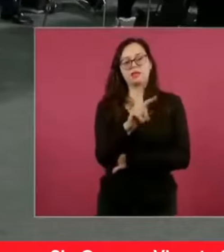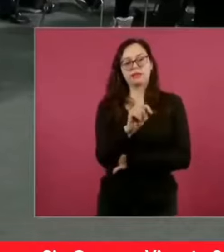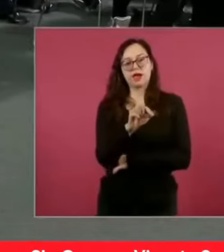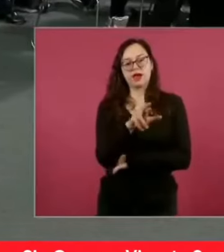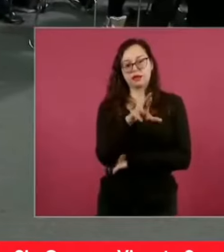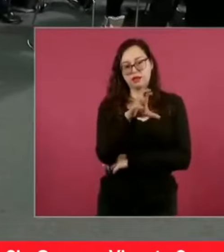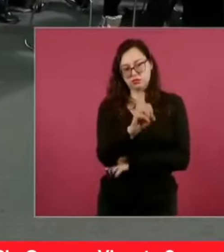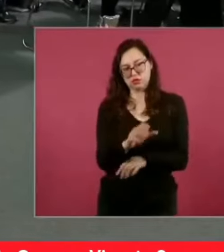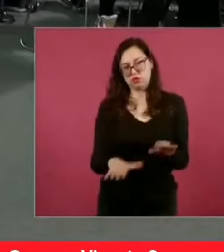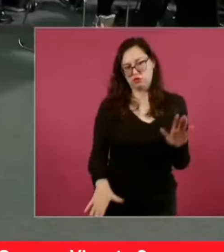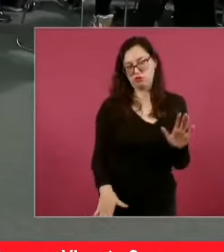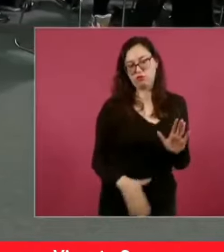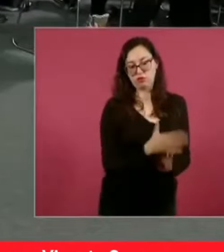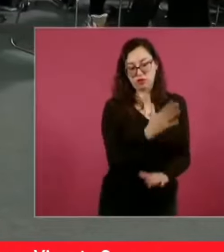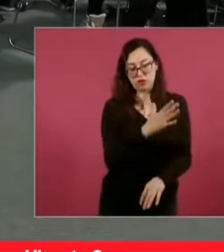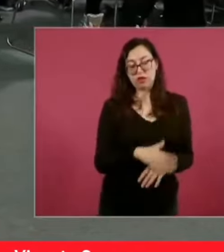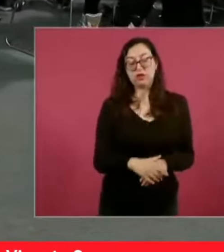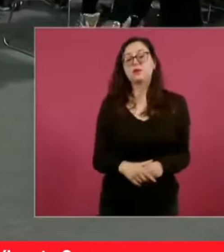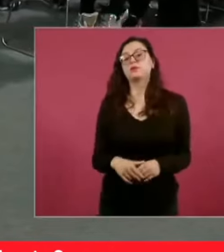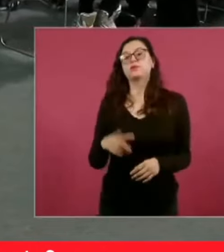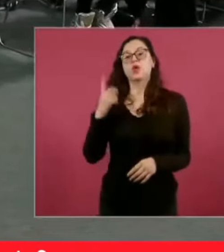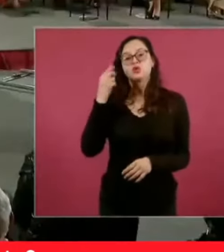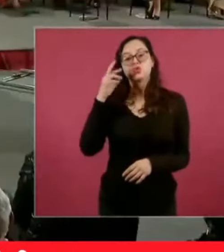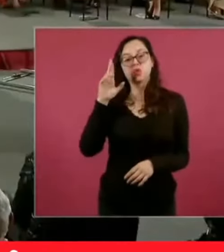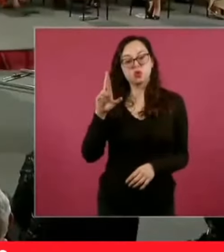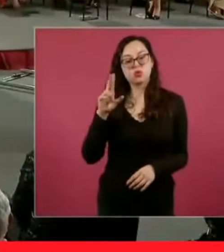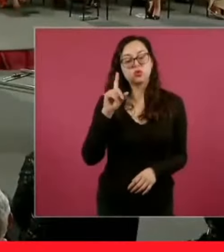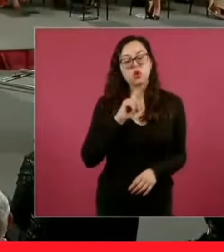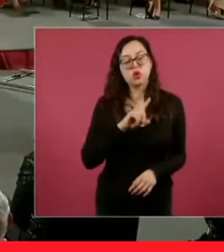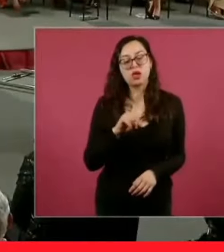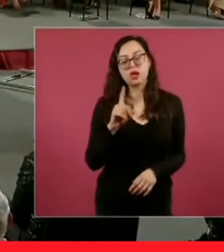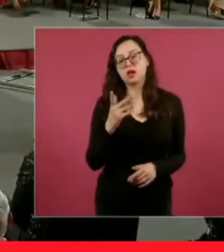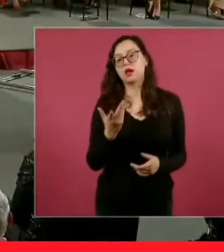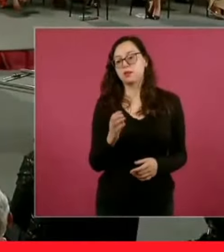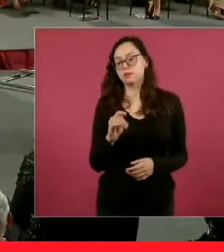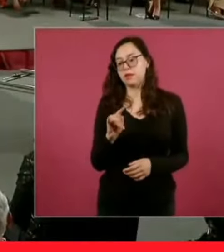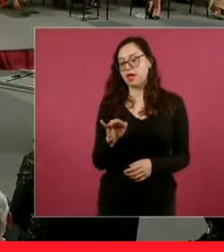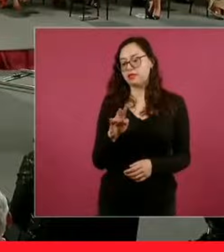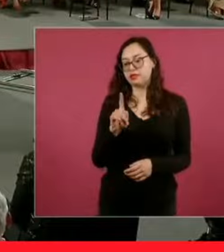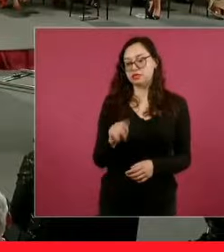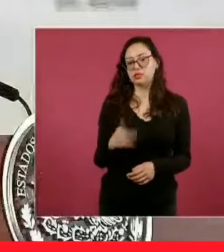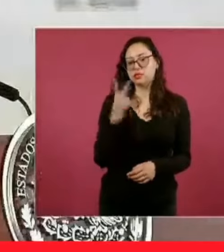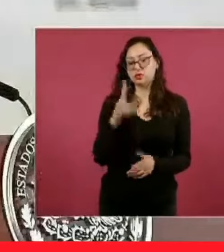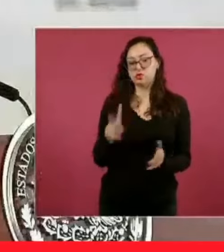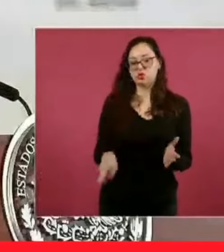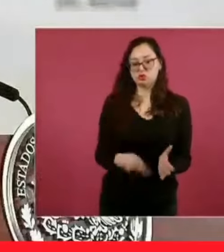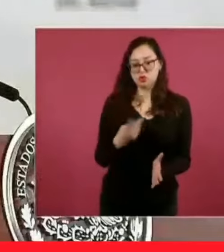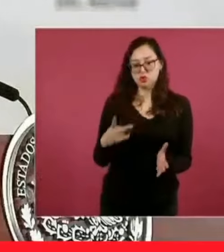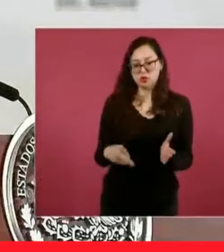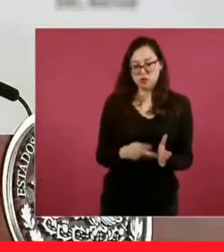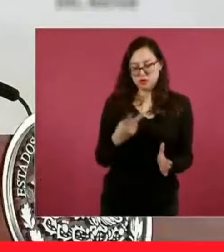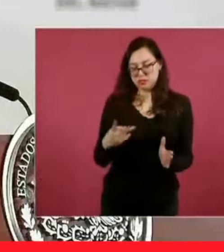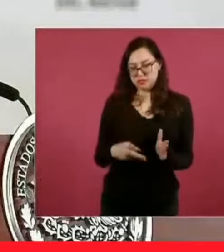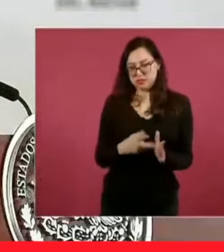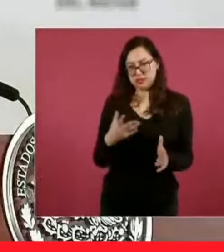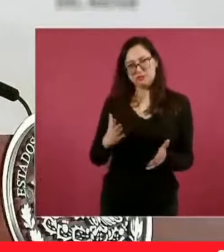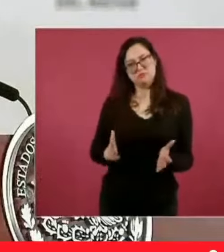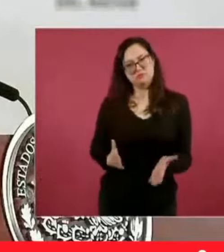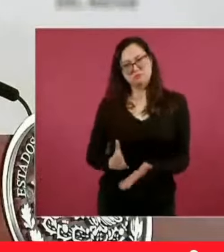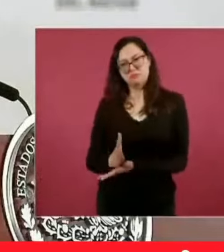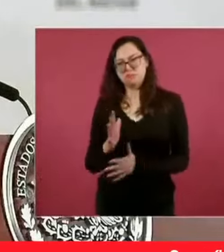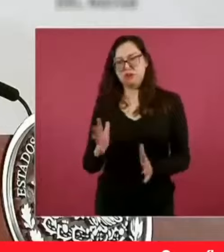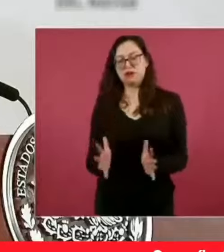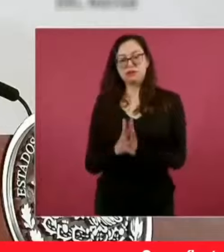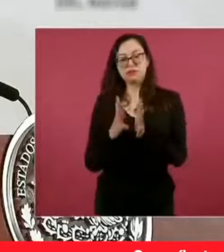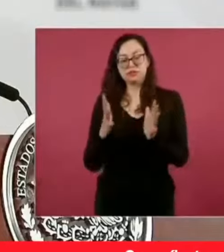a apoyar dos movimientos muy fuertes para recuperación del patrimonio, como Mi Patrimonio No Se Vende, con el que